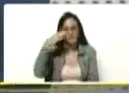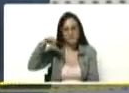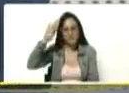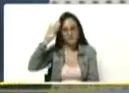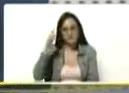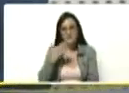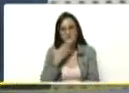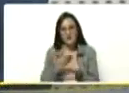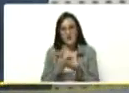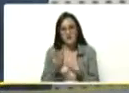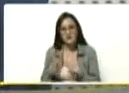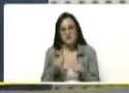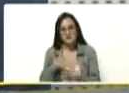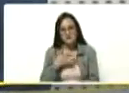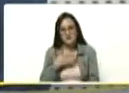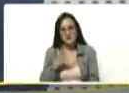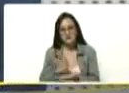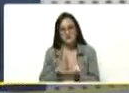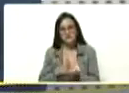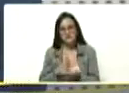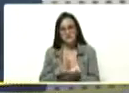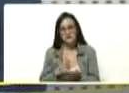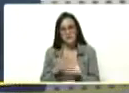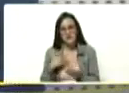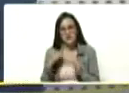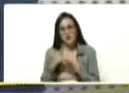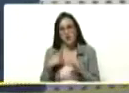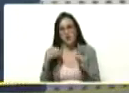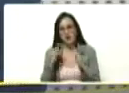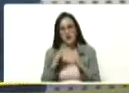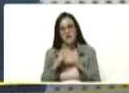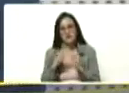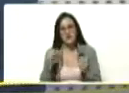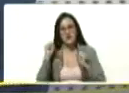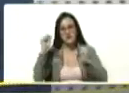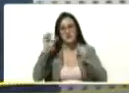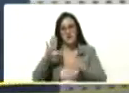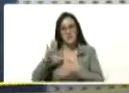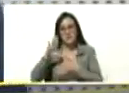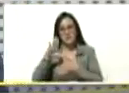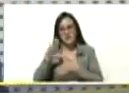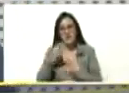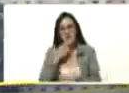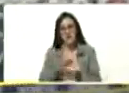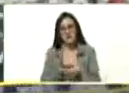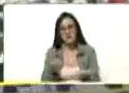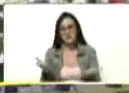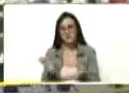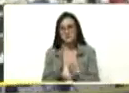y gracias por hacerme sentir siempre como en casa. ¡Que viva nuestra América! Muchas gracias.